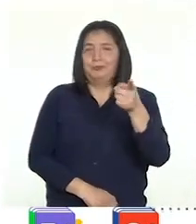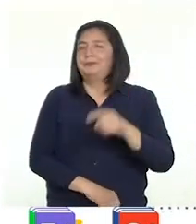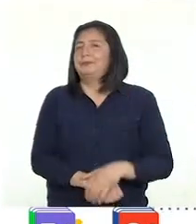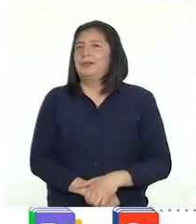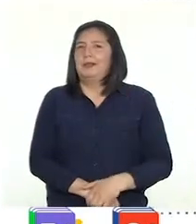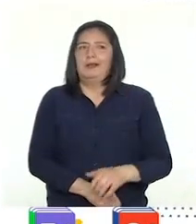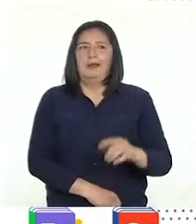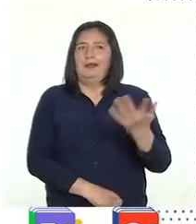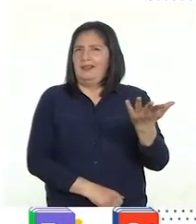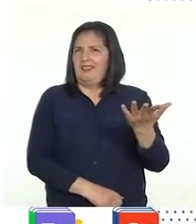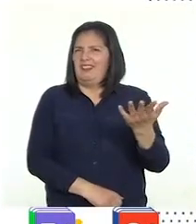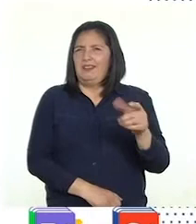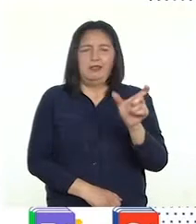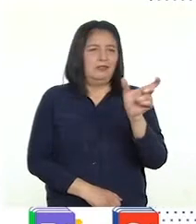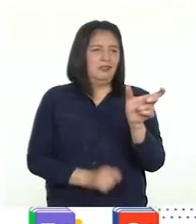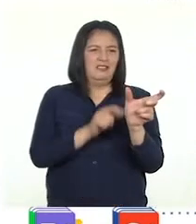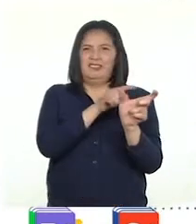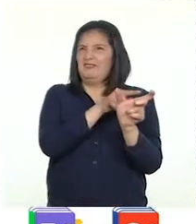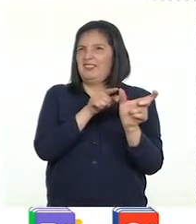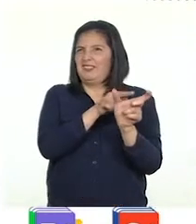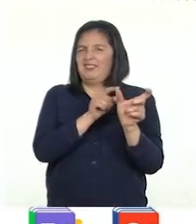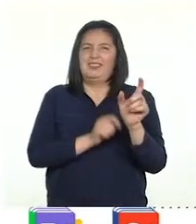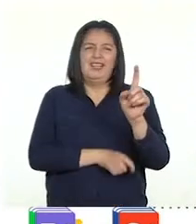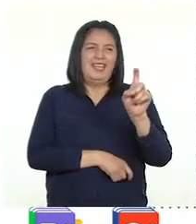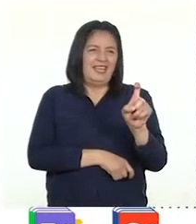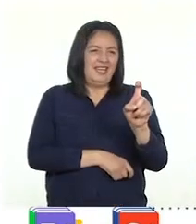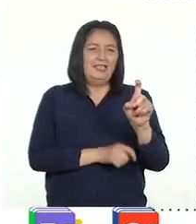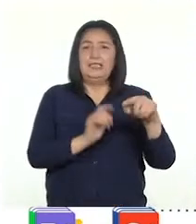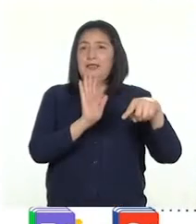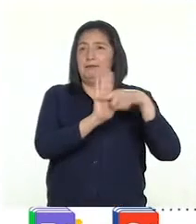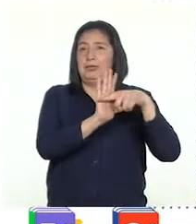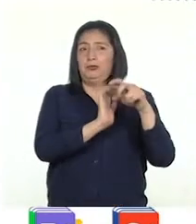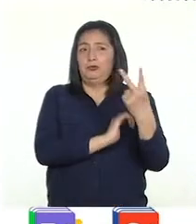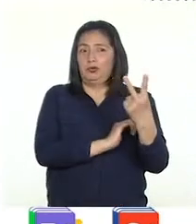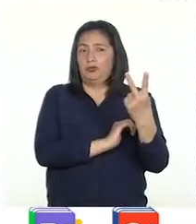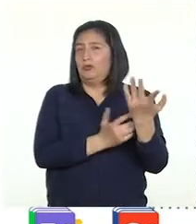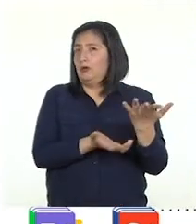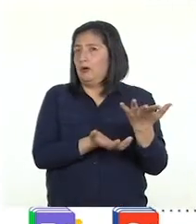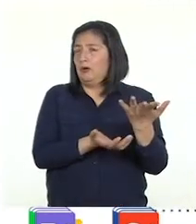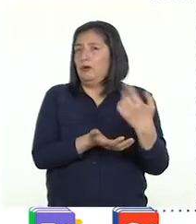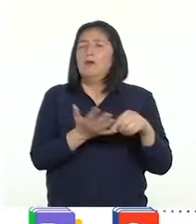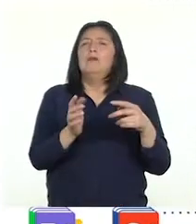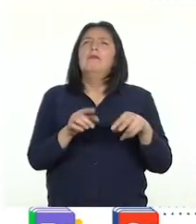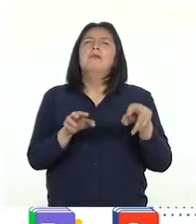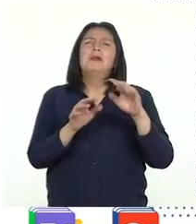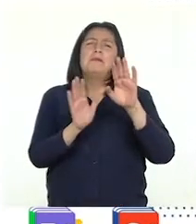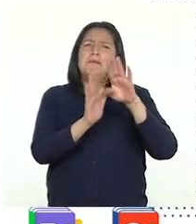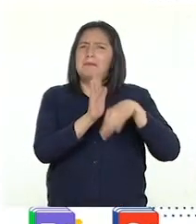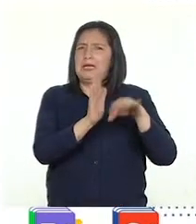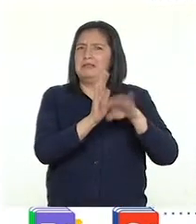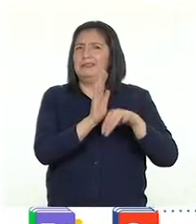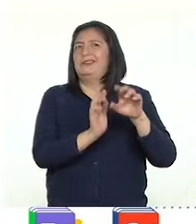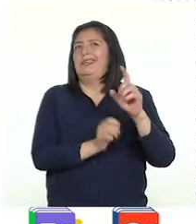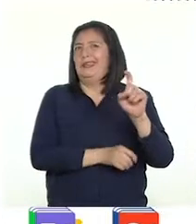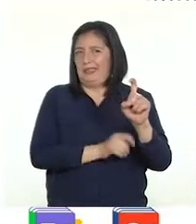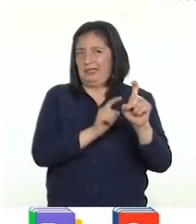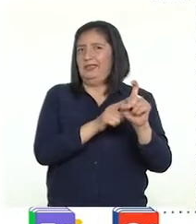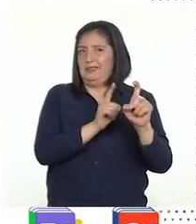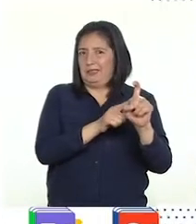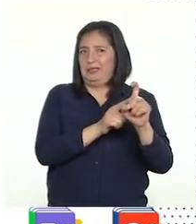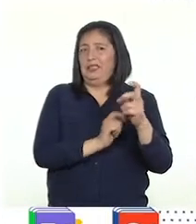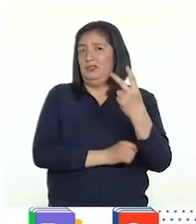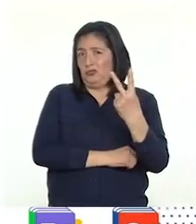caso, la expresión de la izquierda x menos 2 representa un valor menor a x en